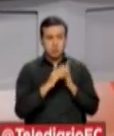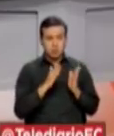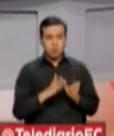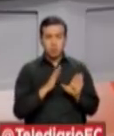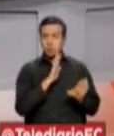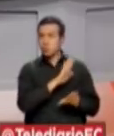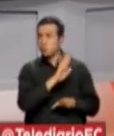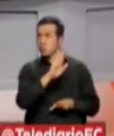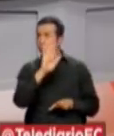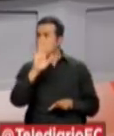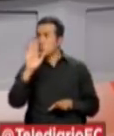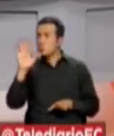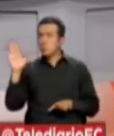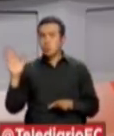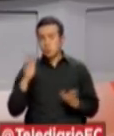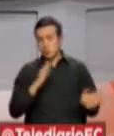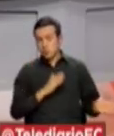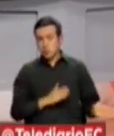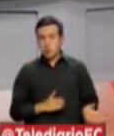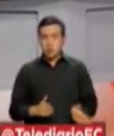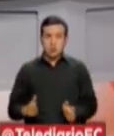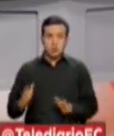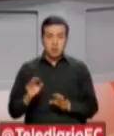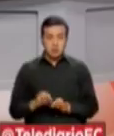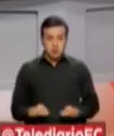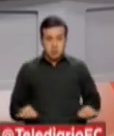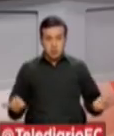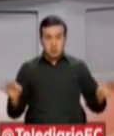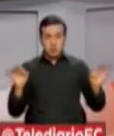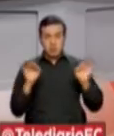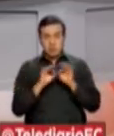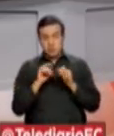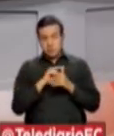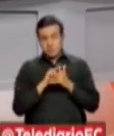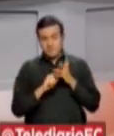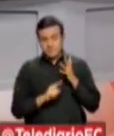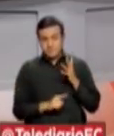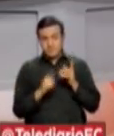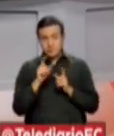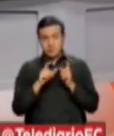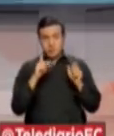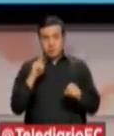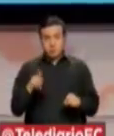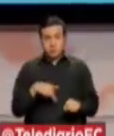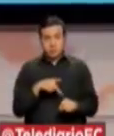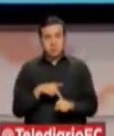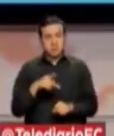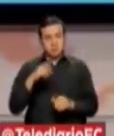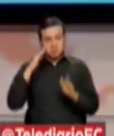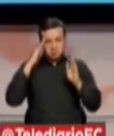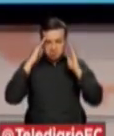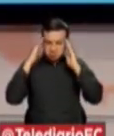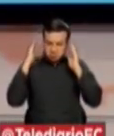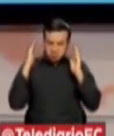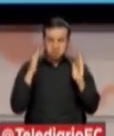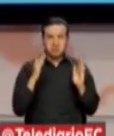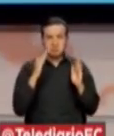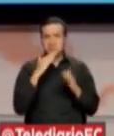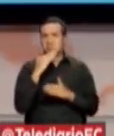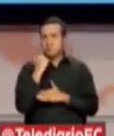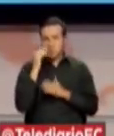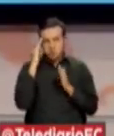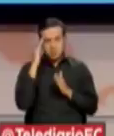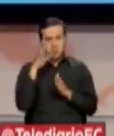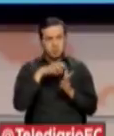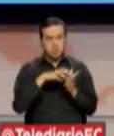se vaya ubicando de acuerdo a la importancia o a las necesidades que haya gente que pueda responder mejor por